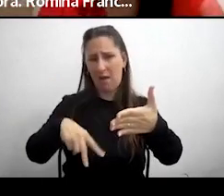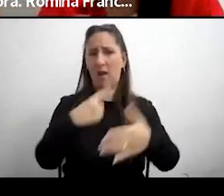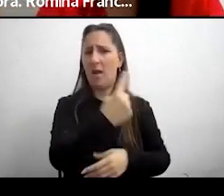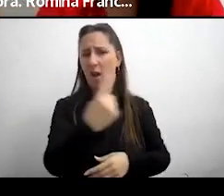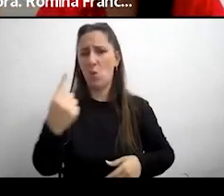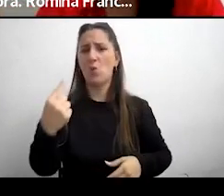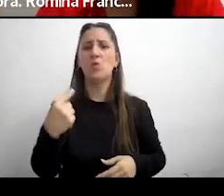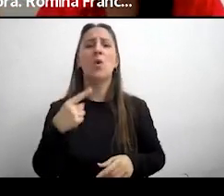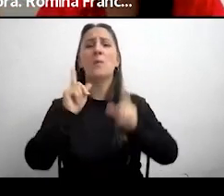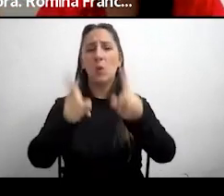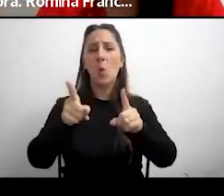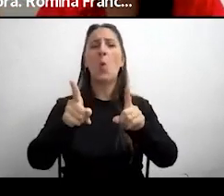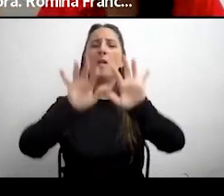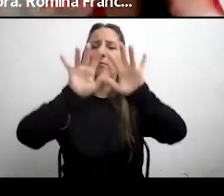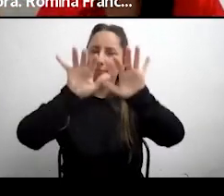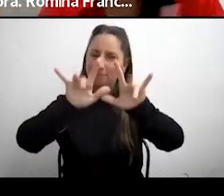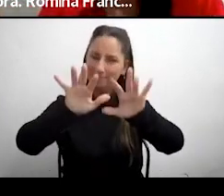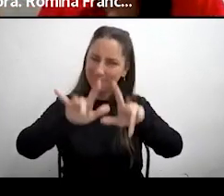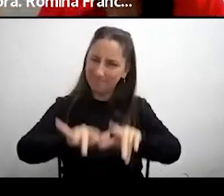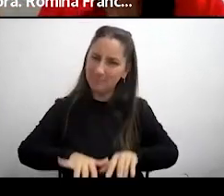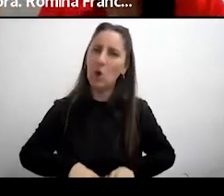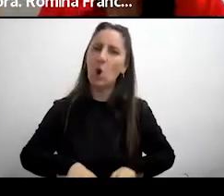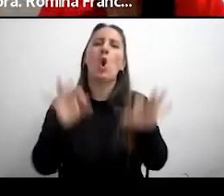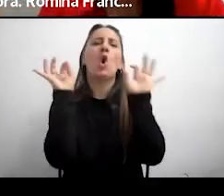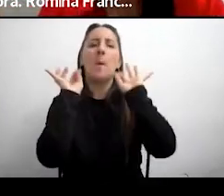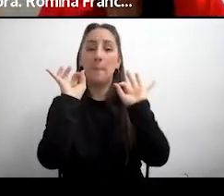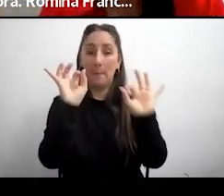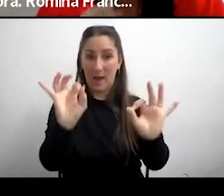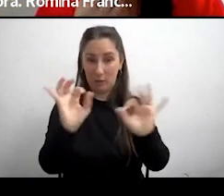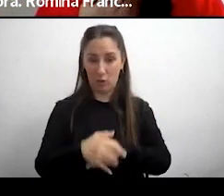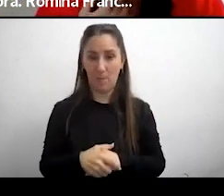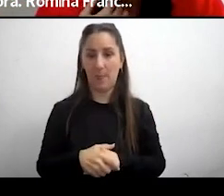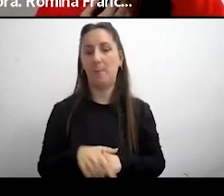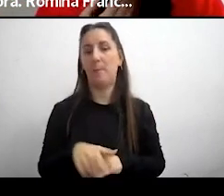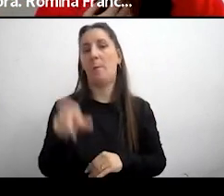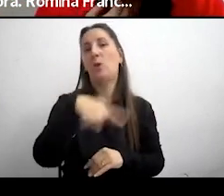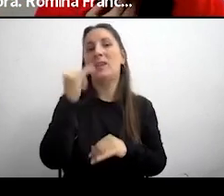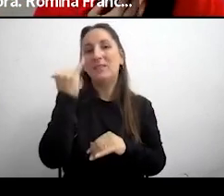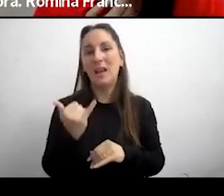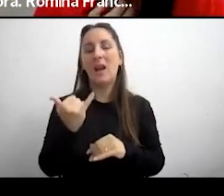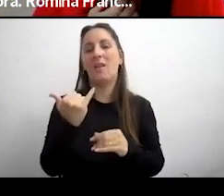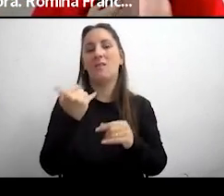material fue más completo de lo que yo les quería decir, pero bueno, para que les quede material de consulta.